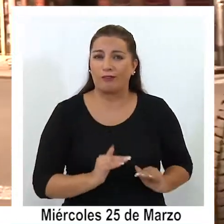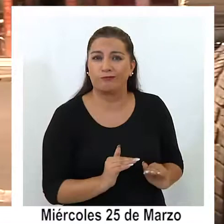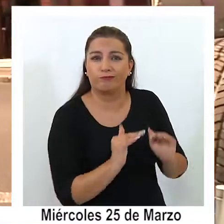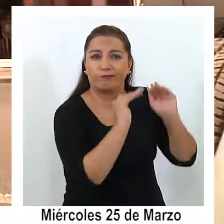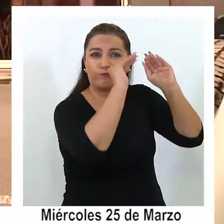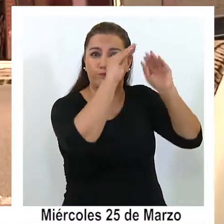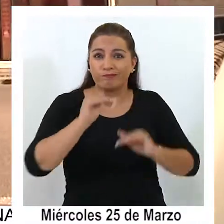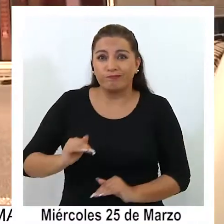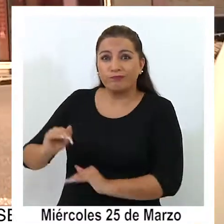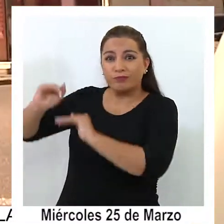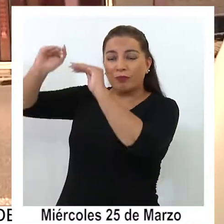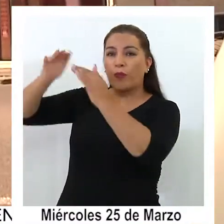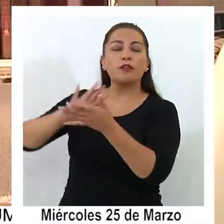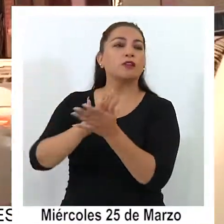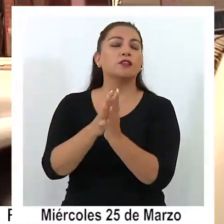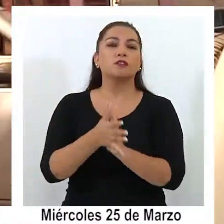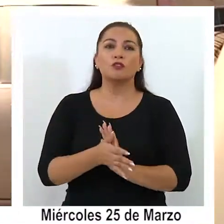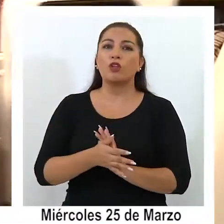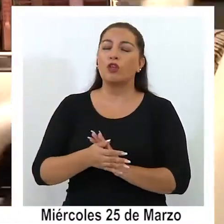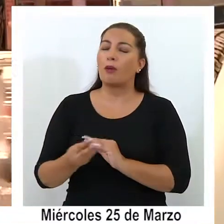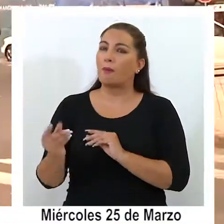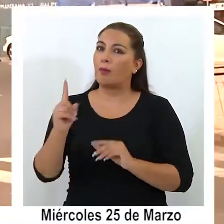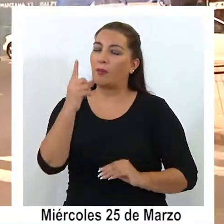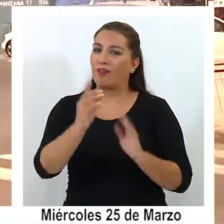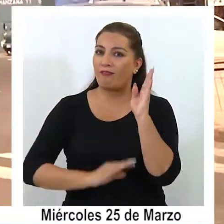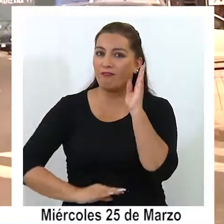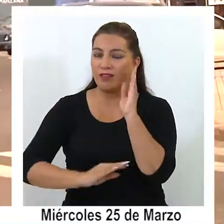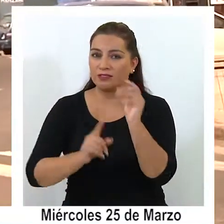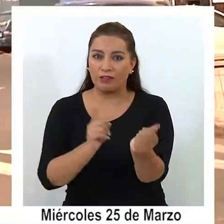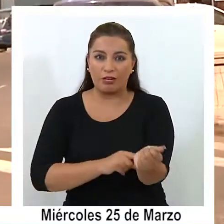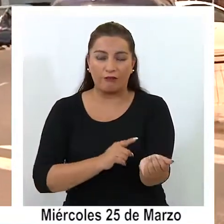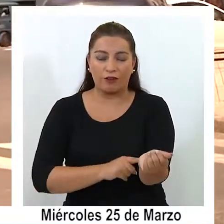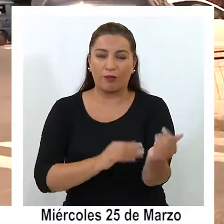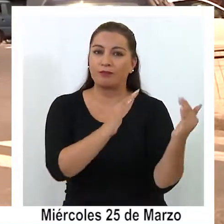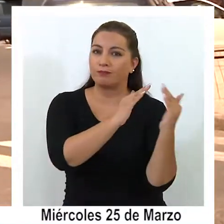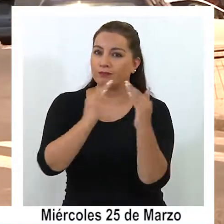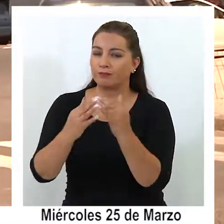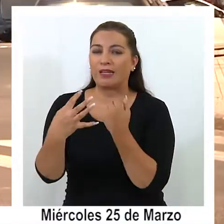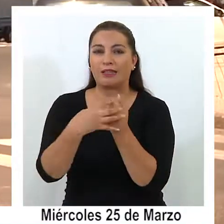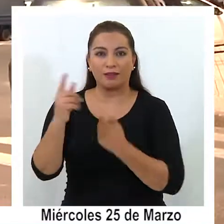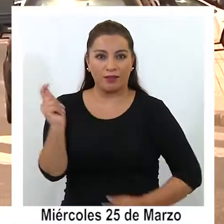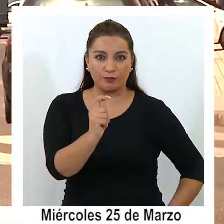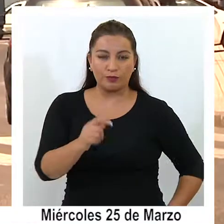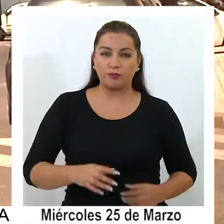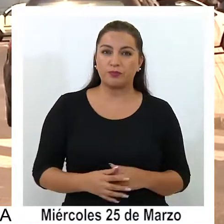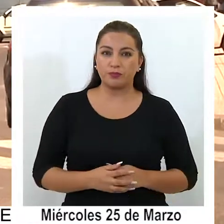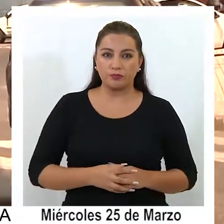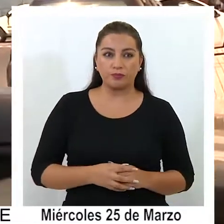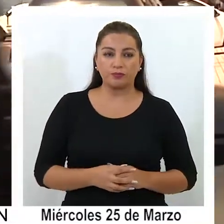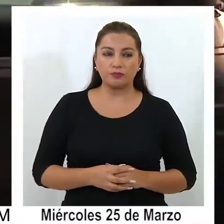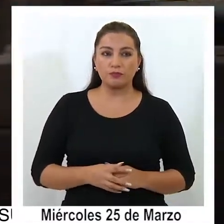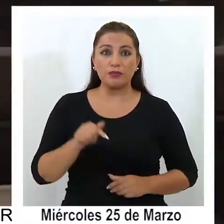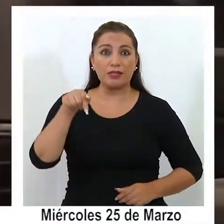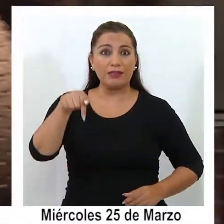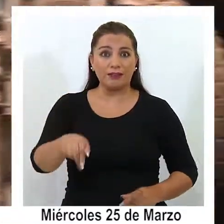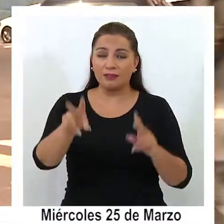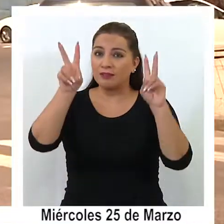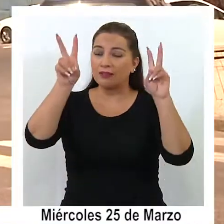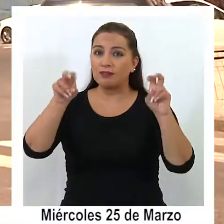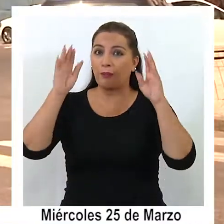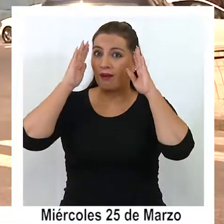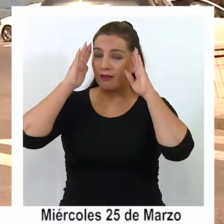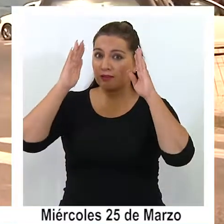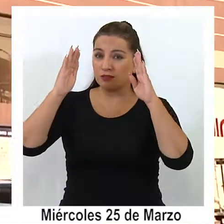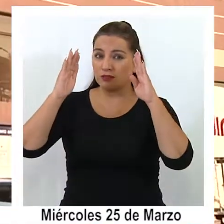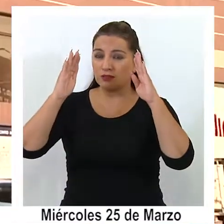el abastecimiento de insumos de primera necesidad para las familias y hogares de la región de Trapacá. En este sentido, y en